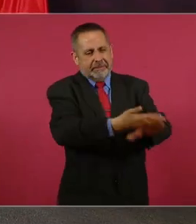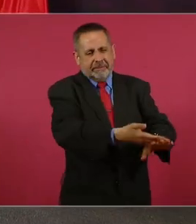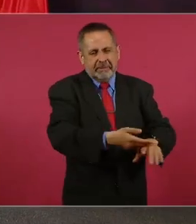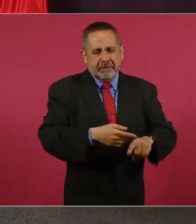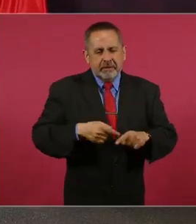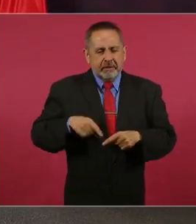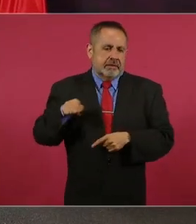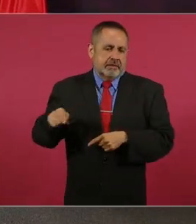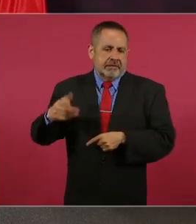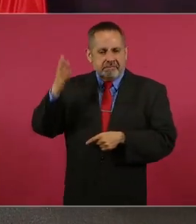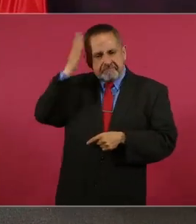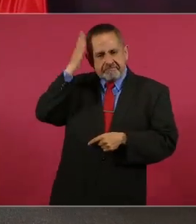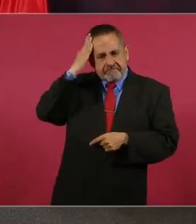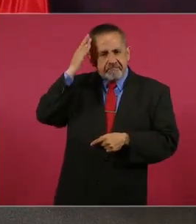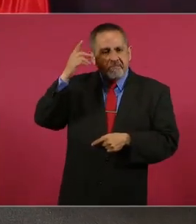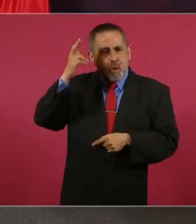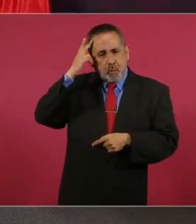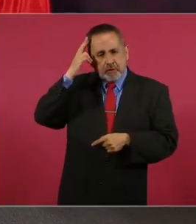Díaz,